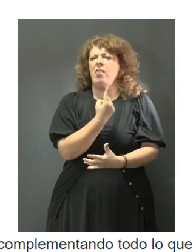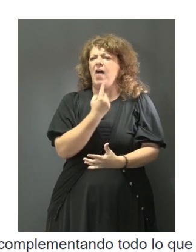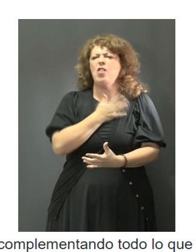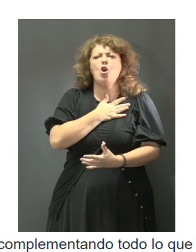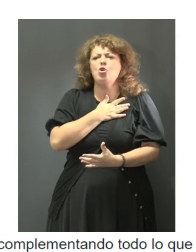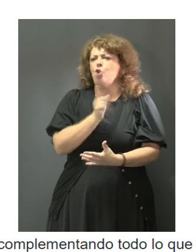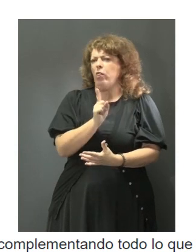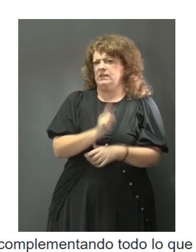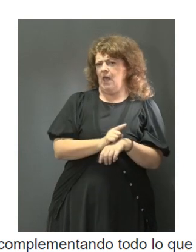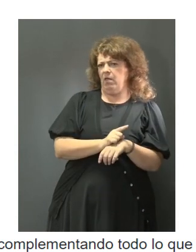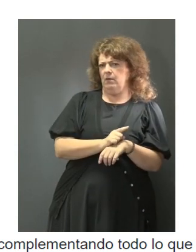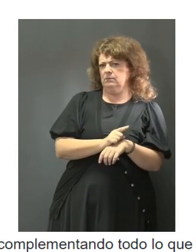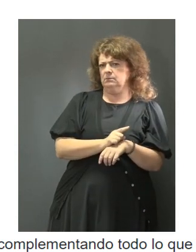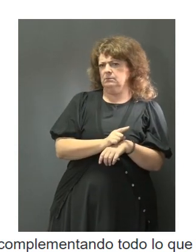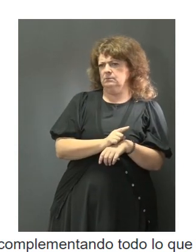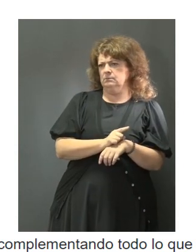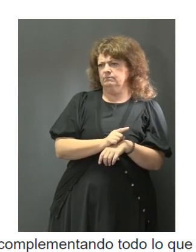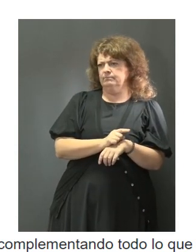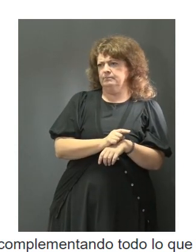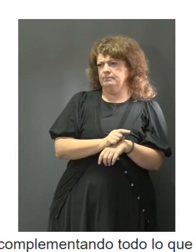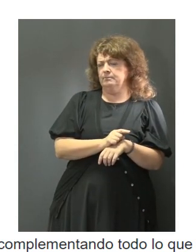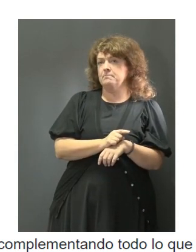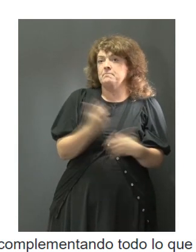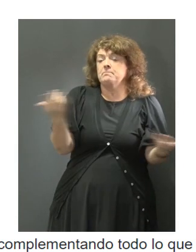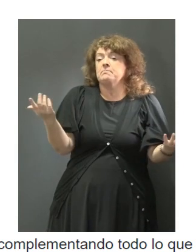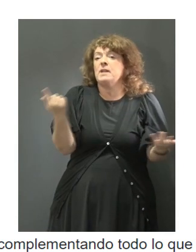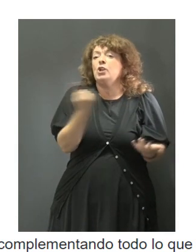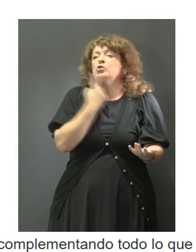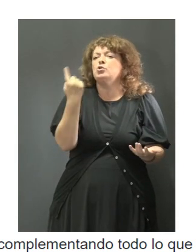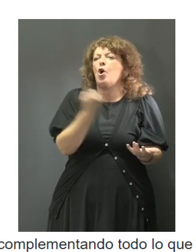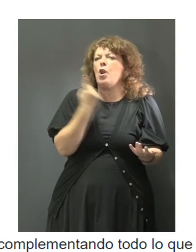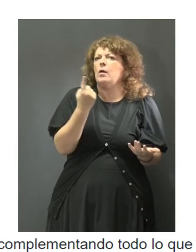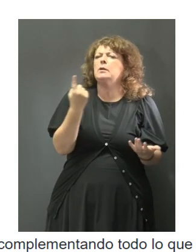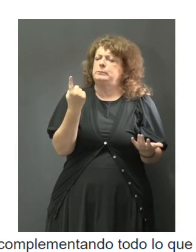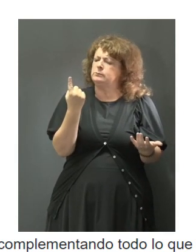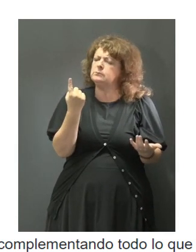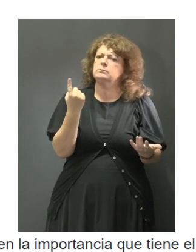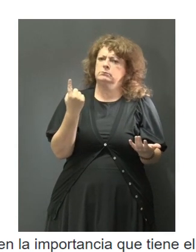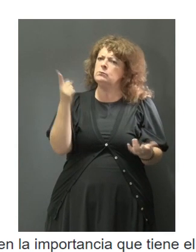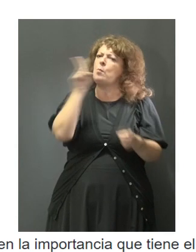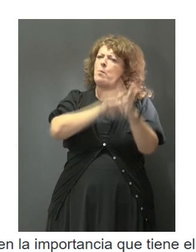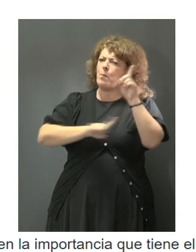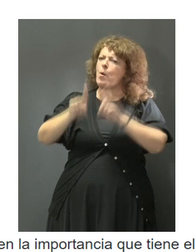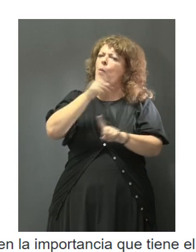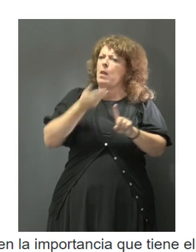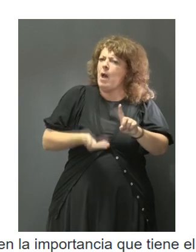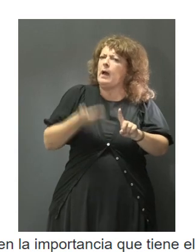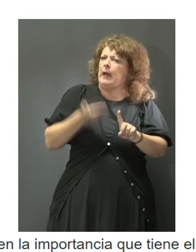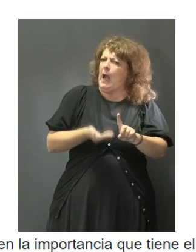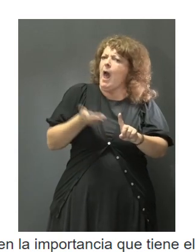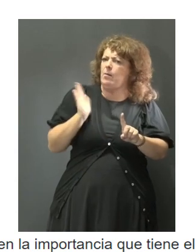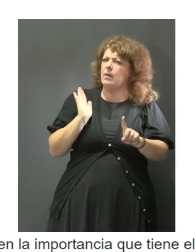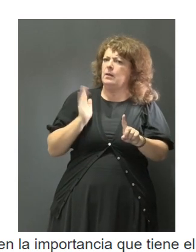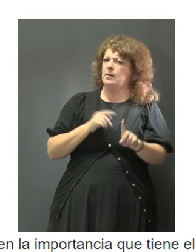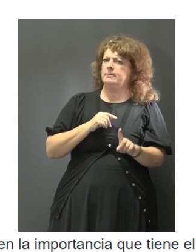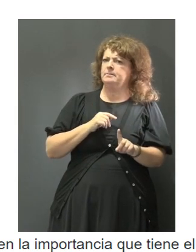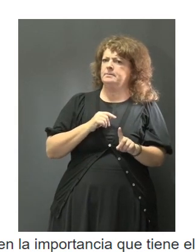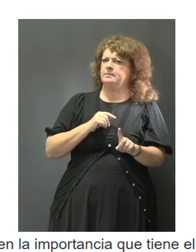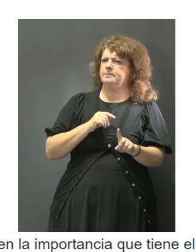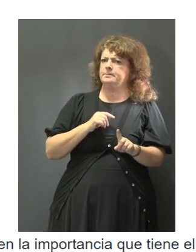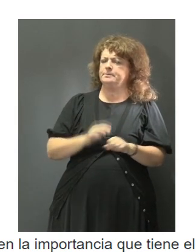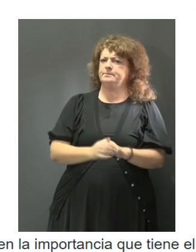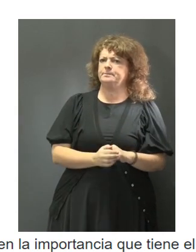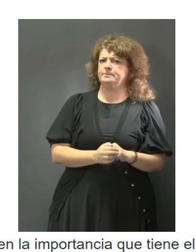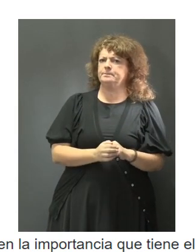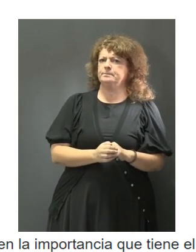deseada. Efectivamente, es un gran problema. Es un problema